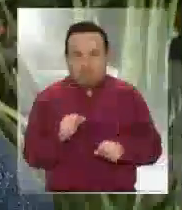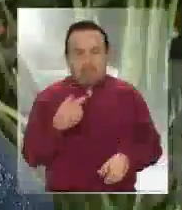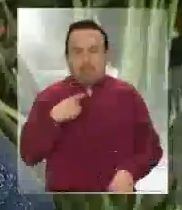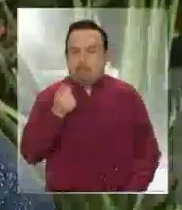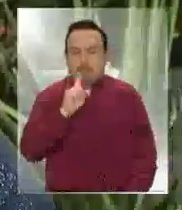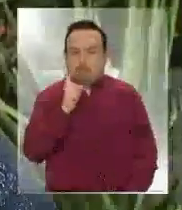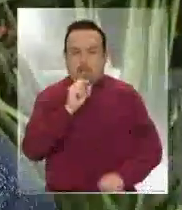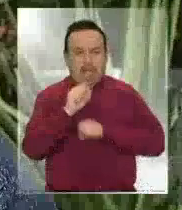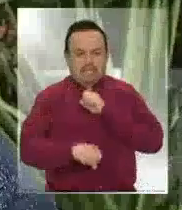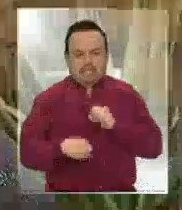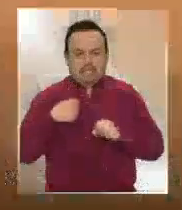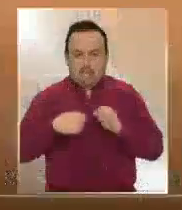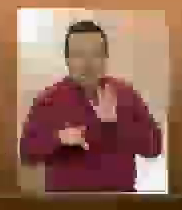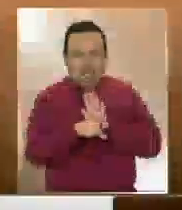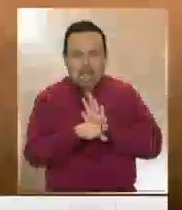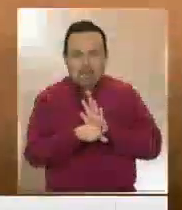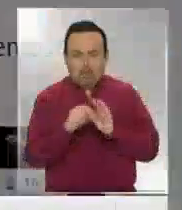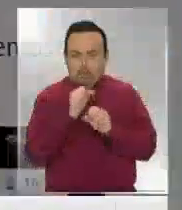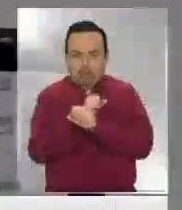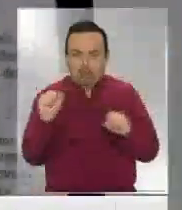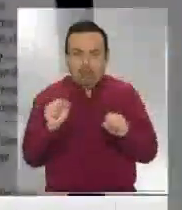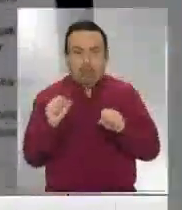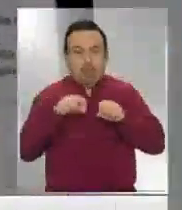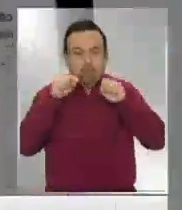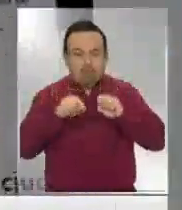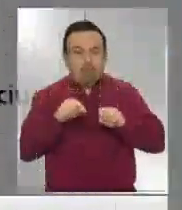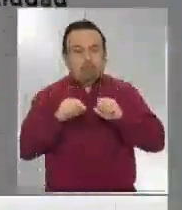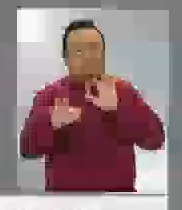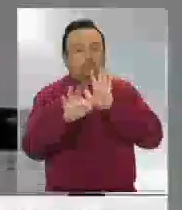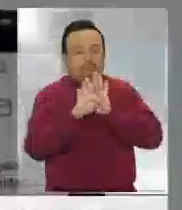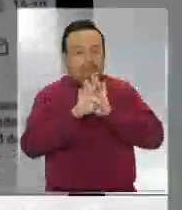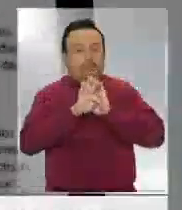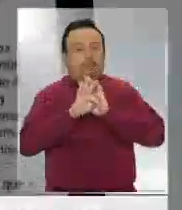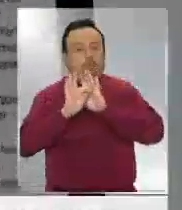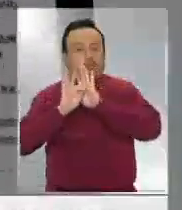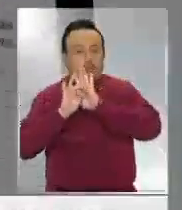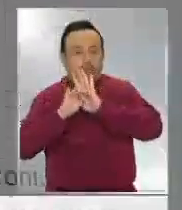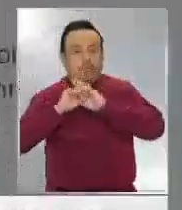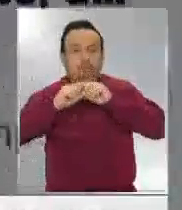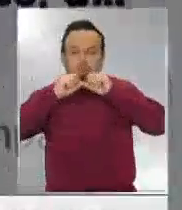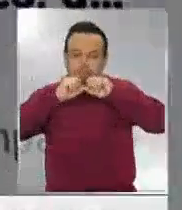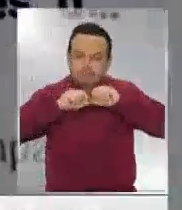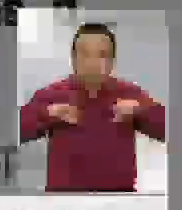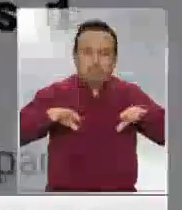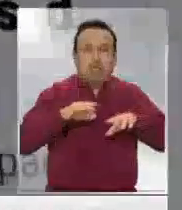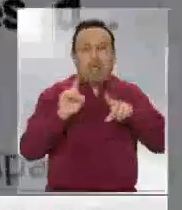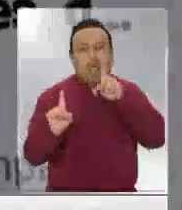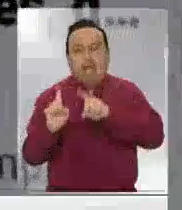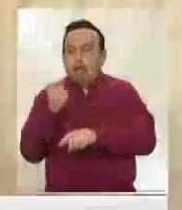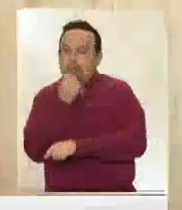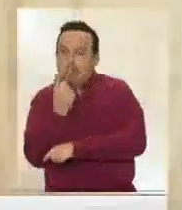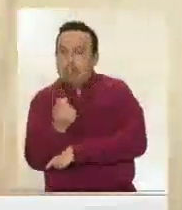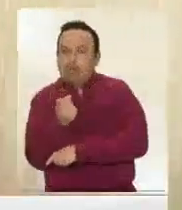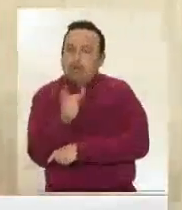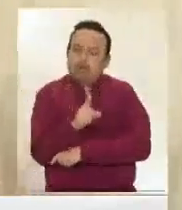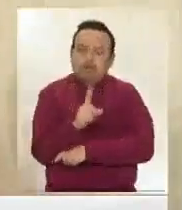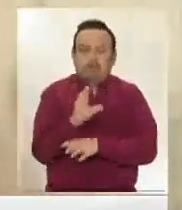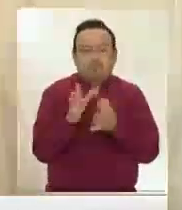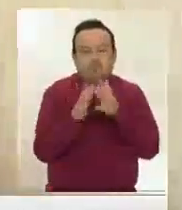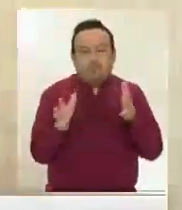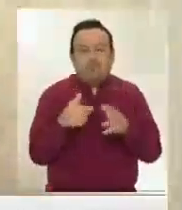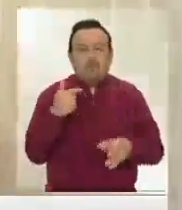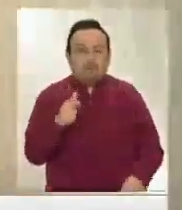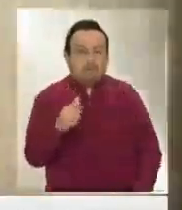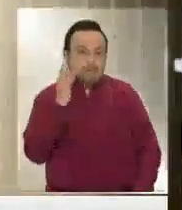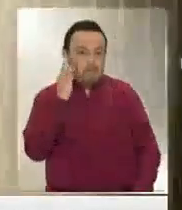no corresponde desde el punto de vista legal. En redes sociales hay cientos de denuncias, algunas reales y otras no tanto. El caso de